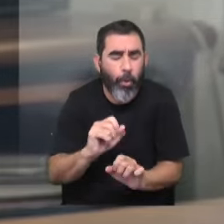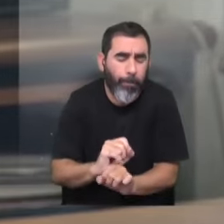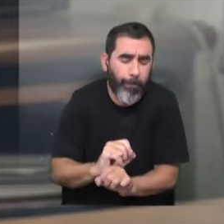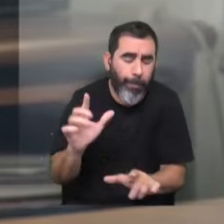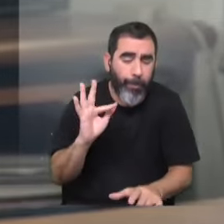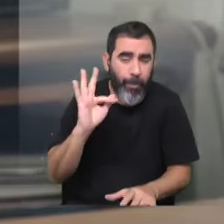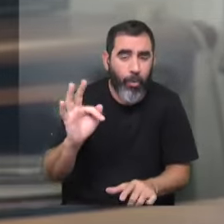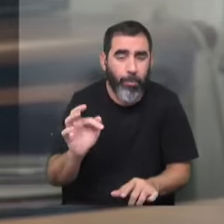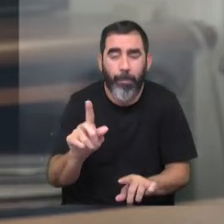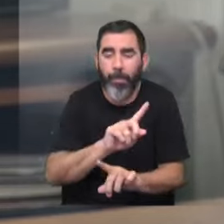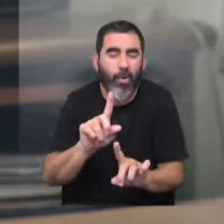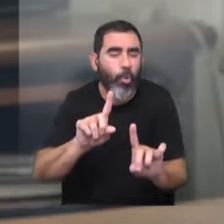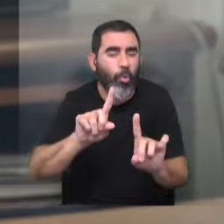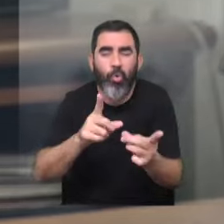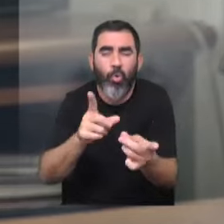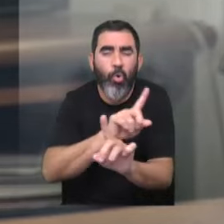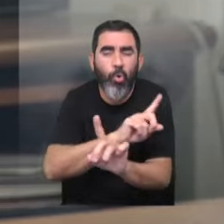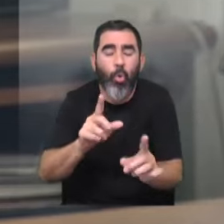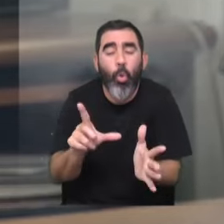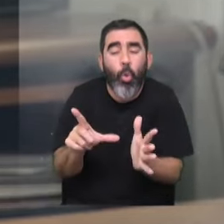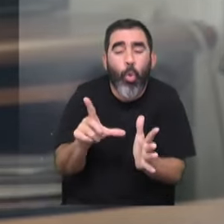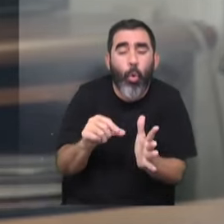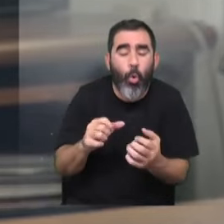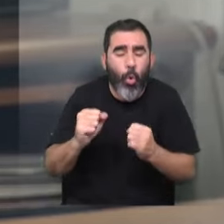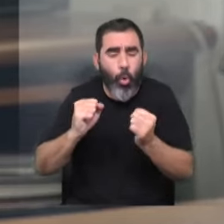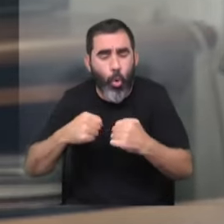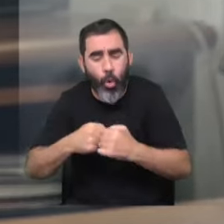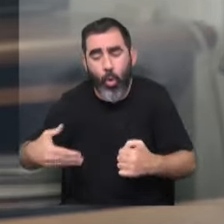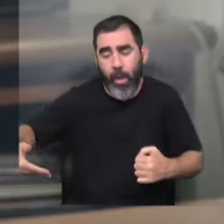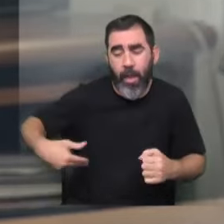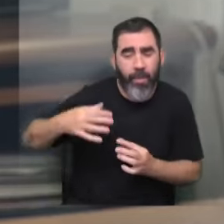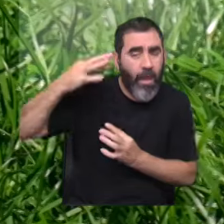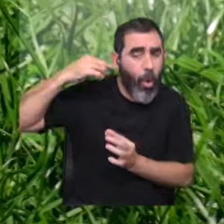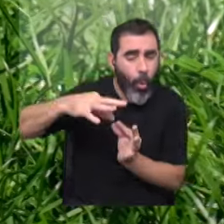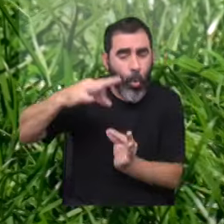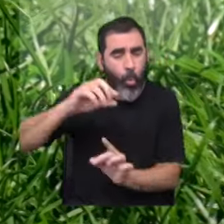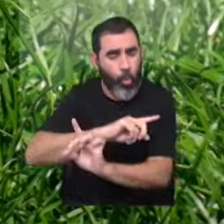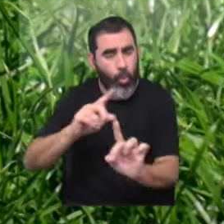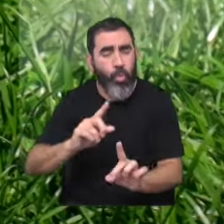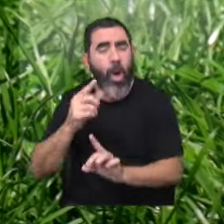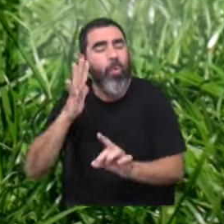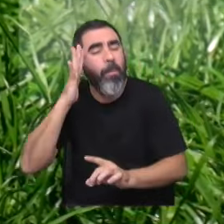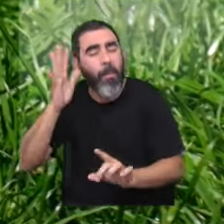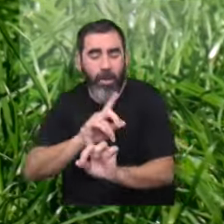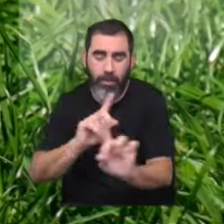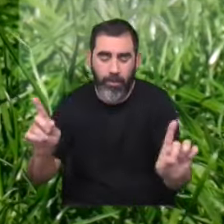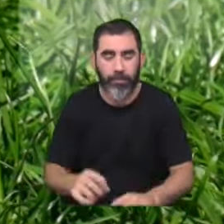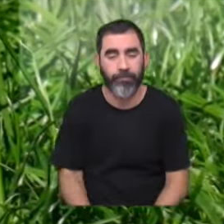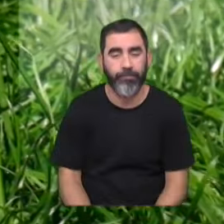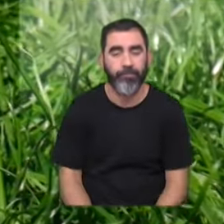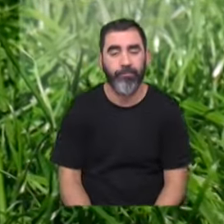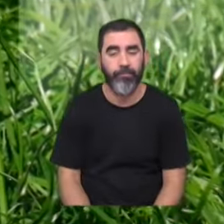pero no necesariamente va a generar dolor en las rodillas, caderas o columna, como se suele pensar.